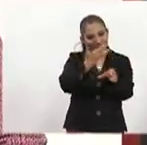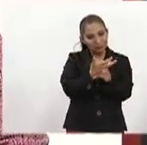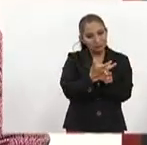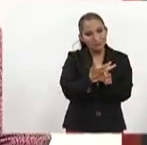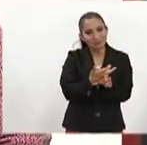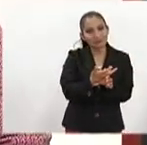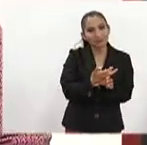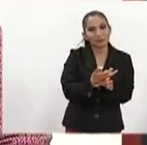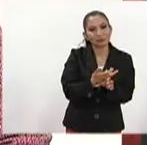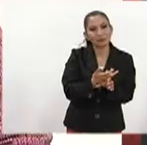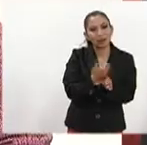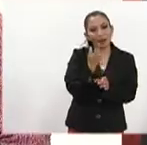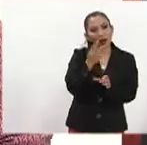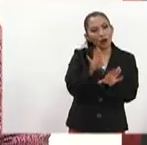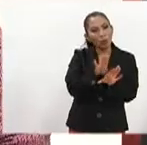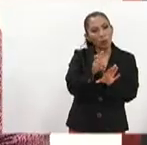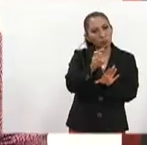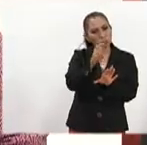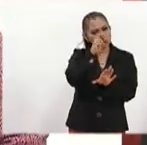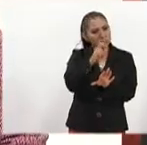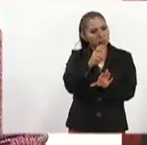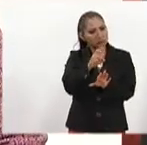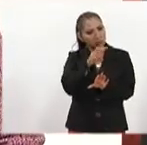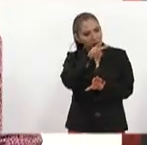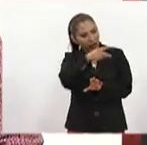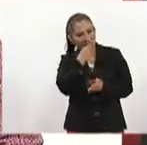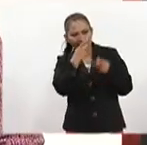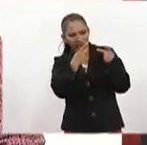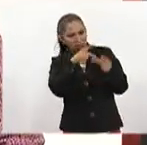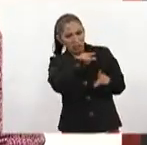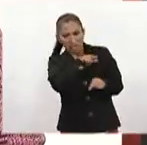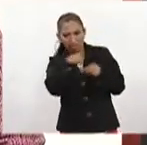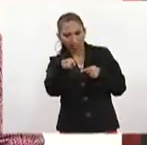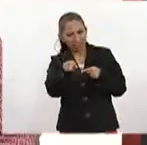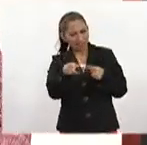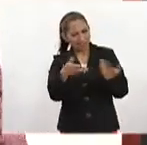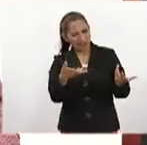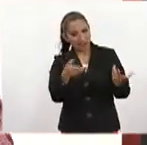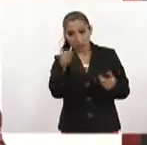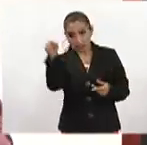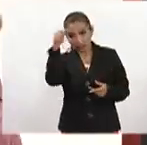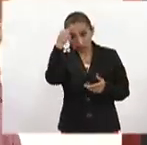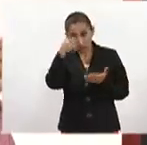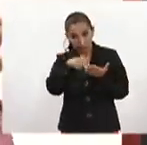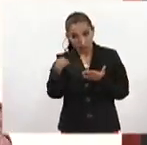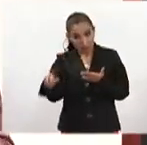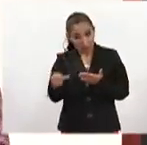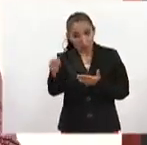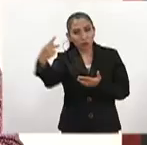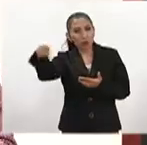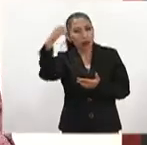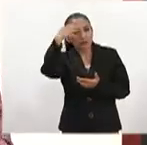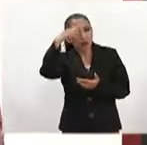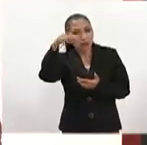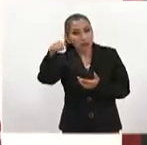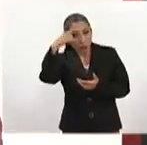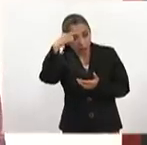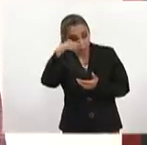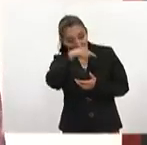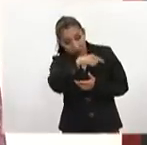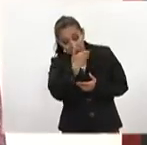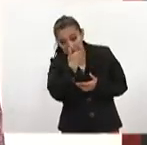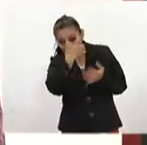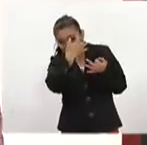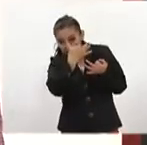Unidos, un poco duro, podríamos decir algunos, tú con tu experiencia, ¿consideras que